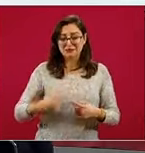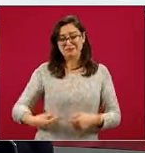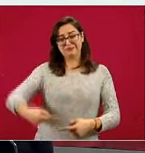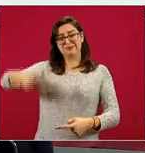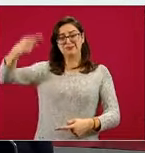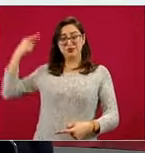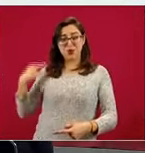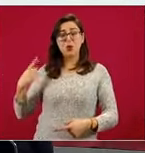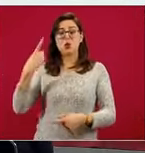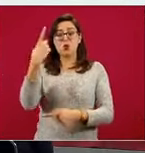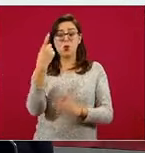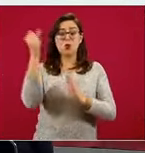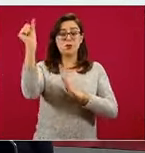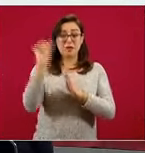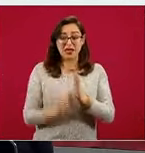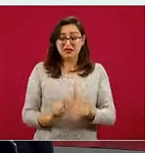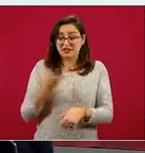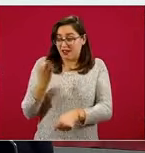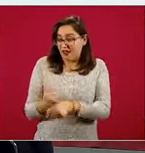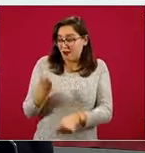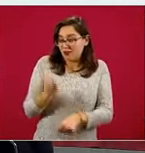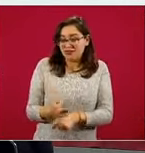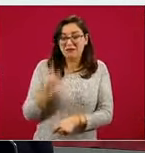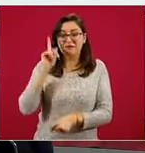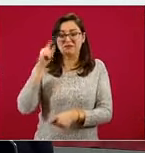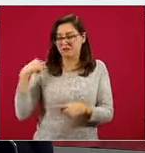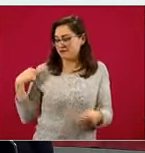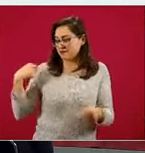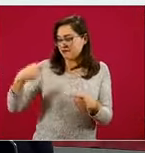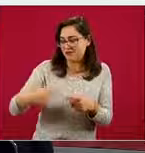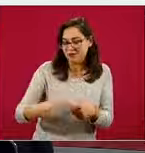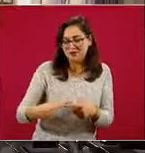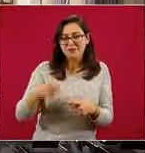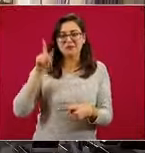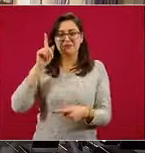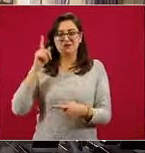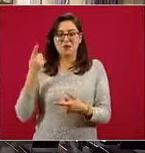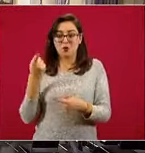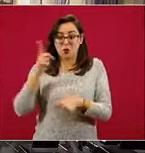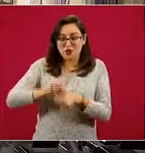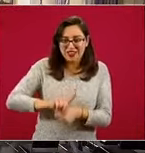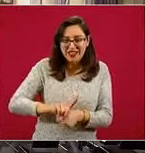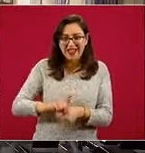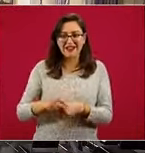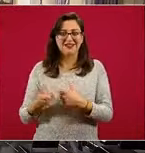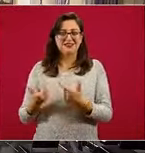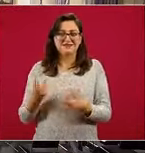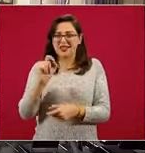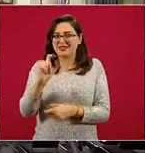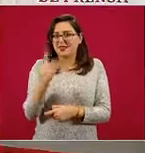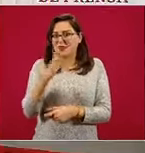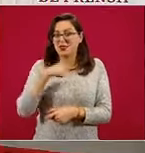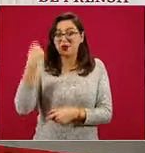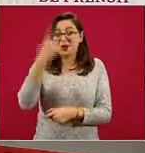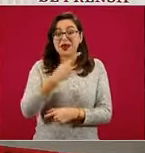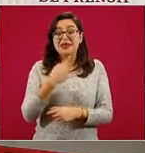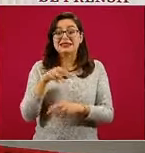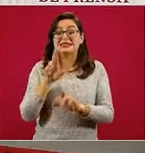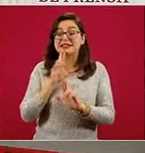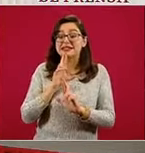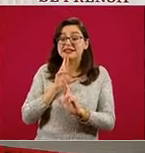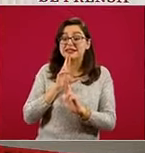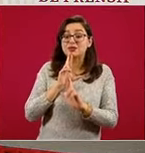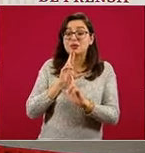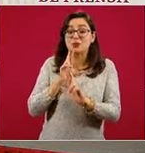mes. Entonces, lo que nosotros vemos en la diferencia de acumulados entre un día y otro son los resultados